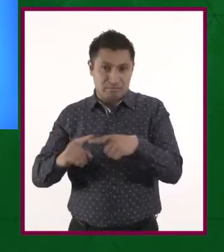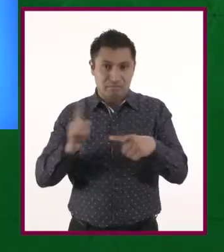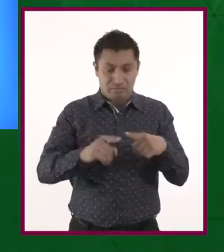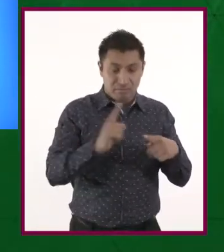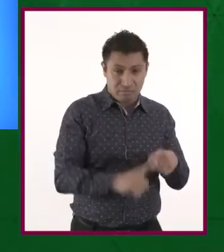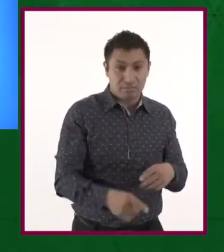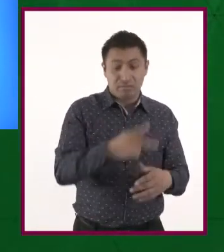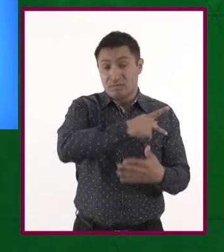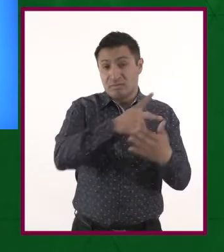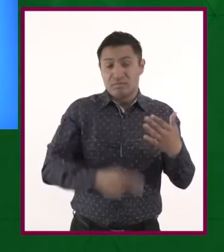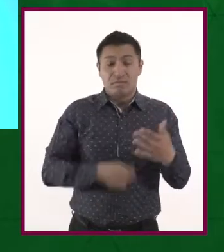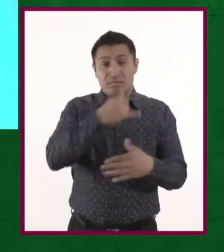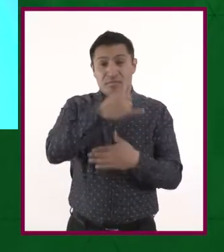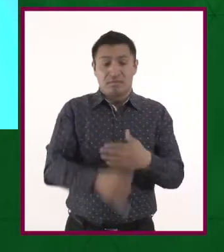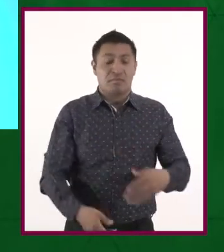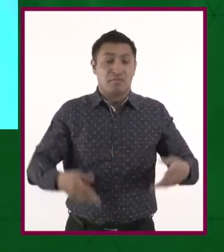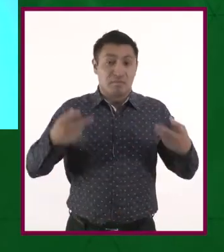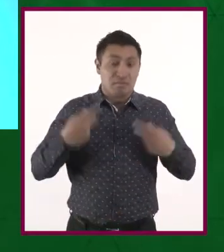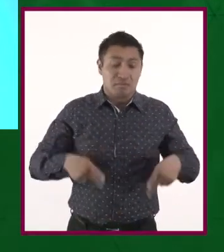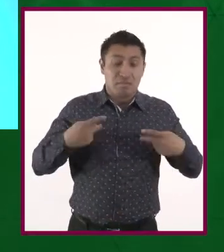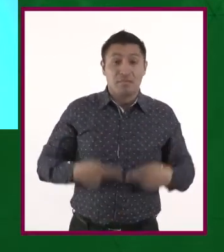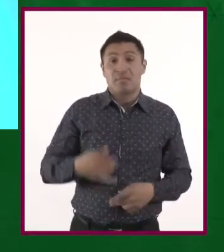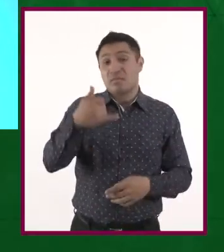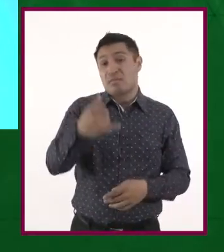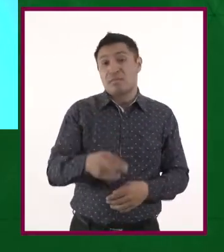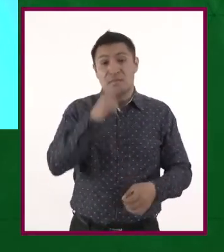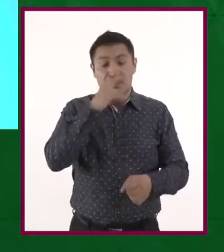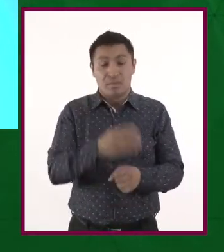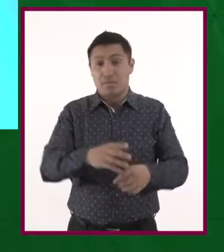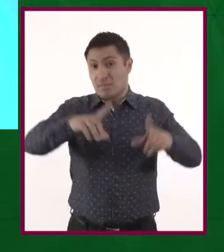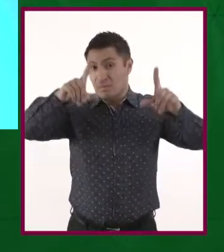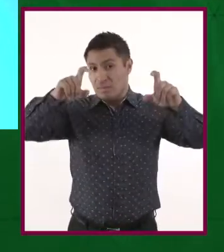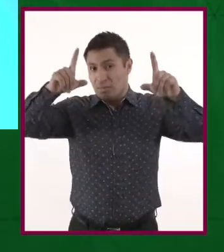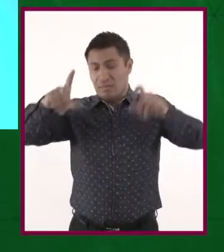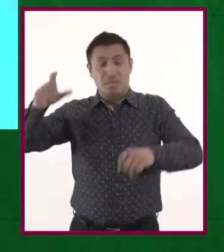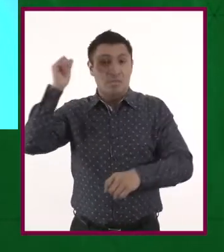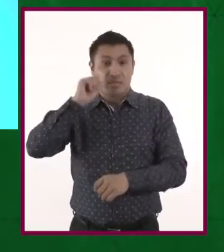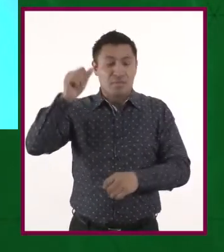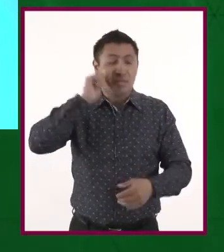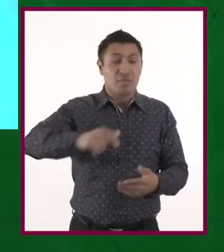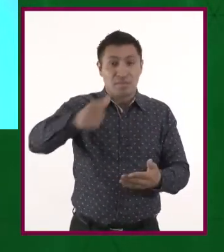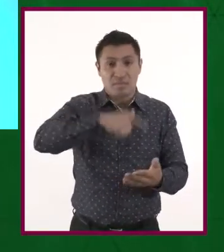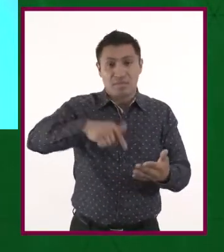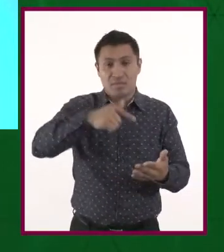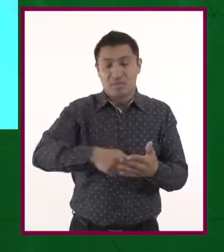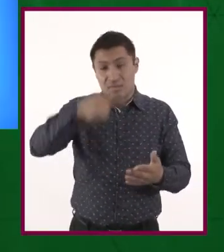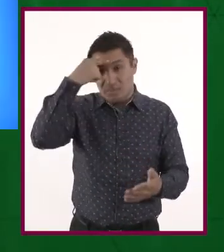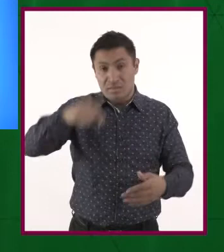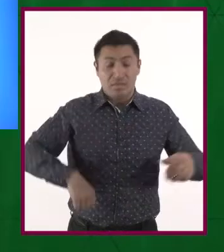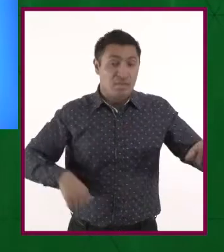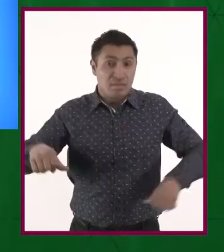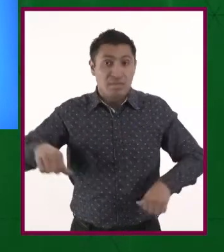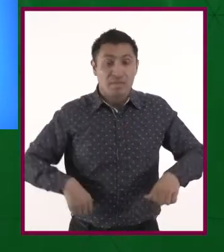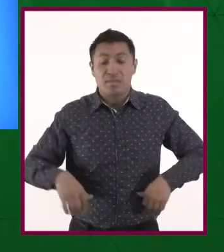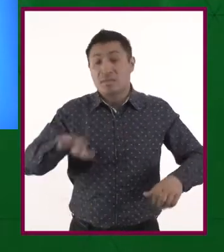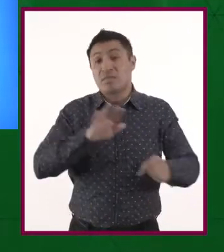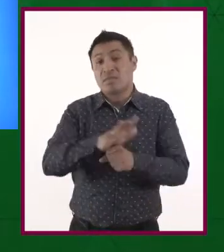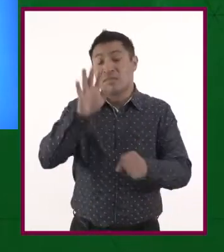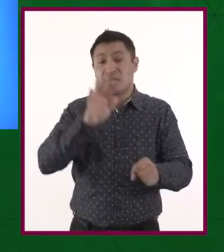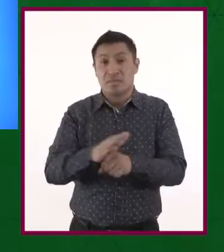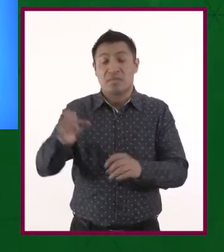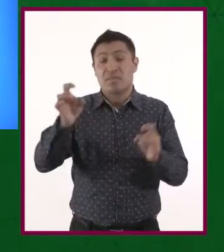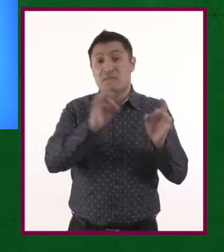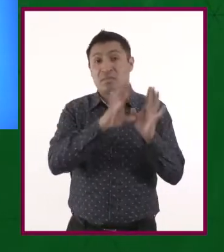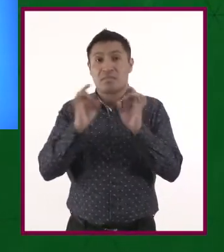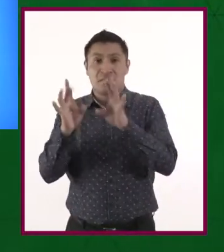vertientes, proyectos personales y encargos que tienen los fotógrafos, siempre hay un espacio para las actividades, los entornos y las